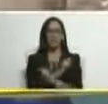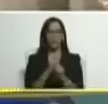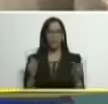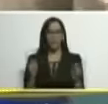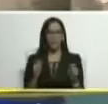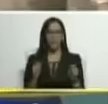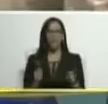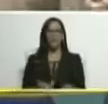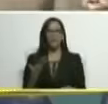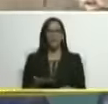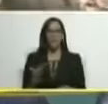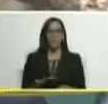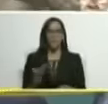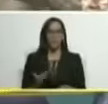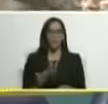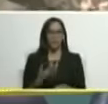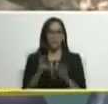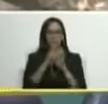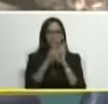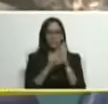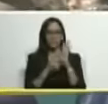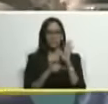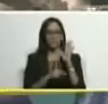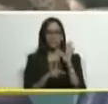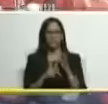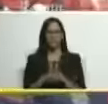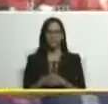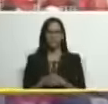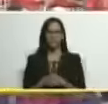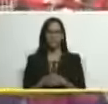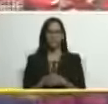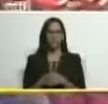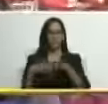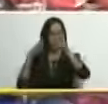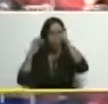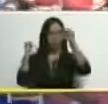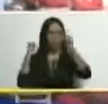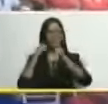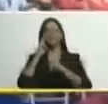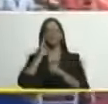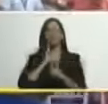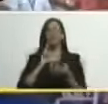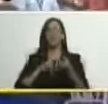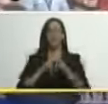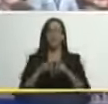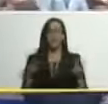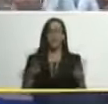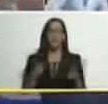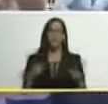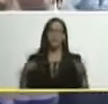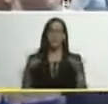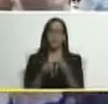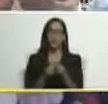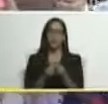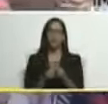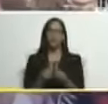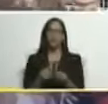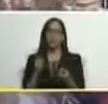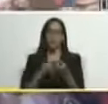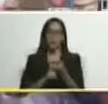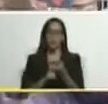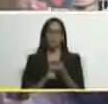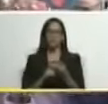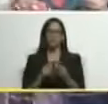esta importante agenda de la diplomacia bolivariana de paz, que es acompañada por la primera combatiente, doctora